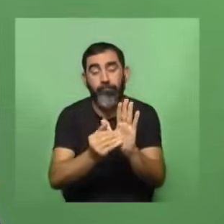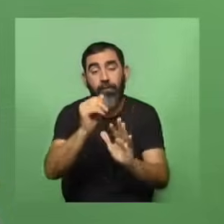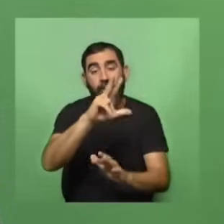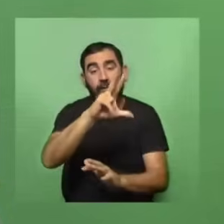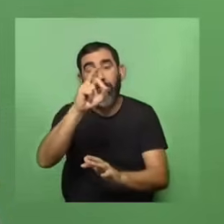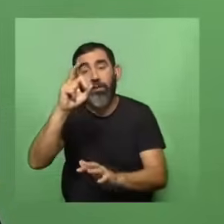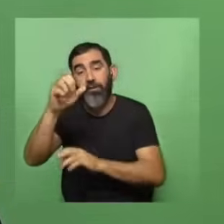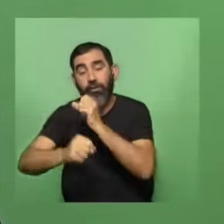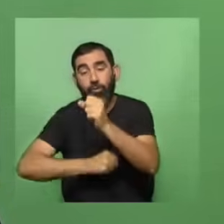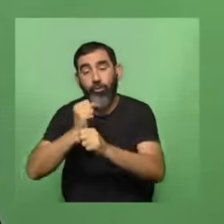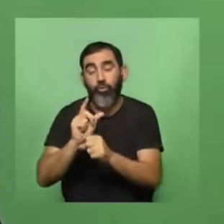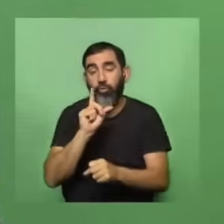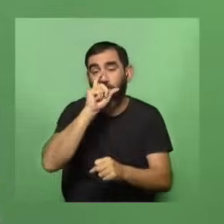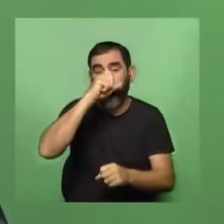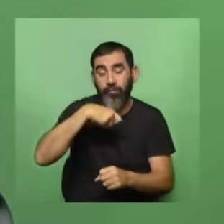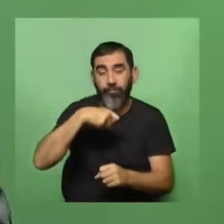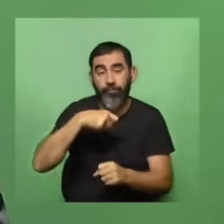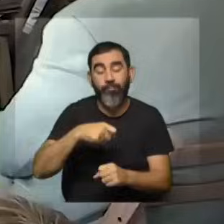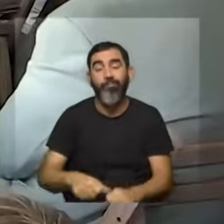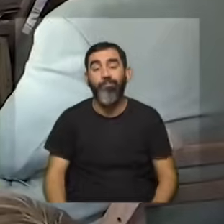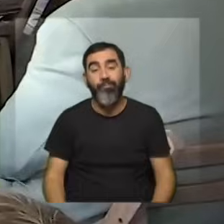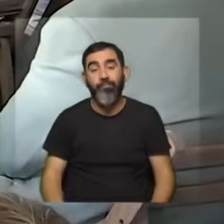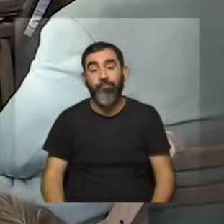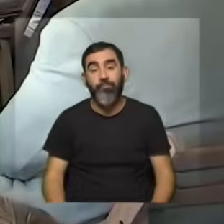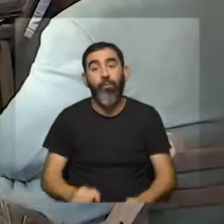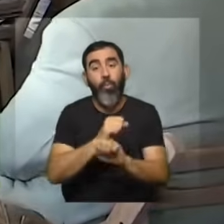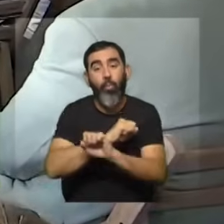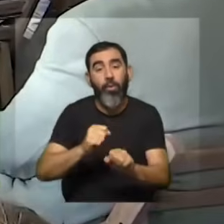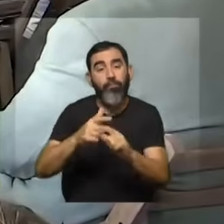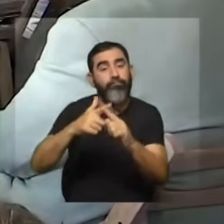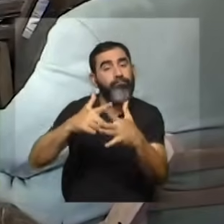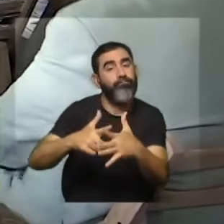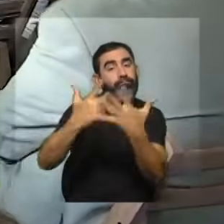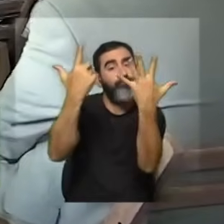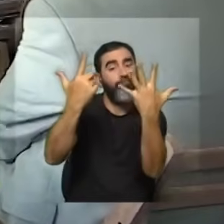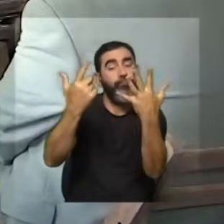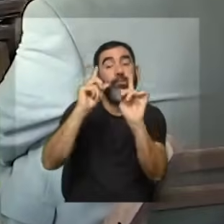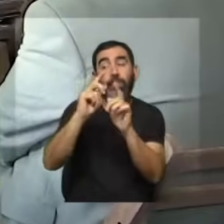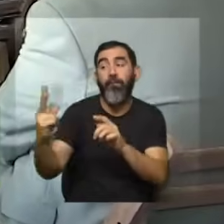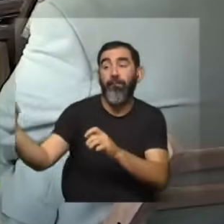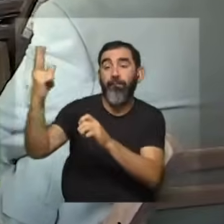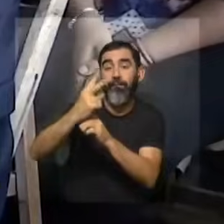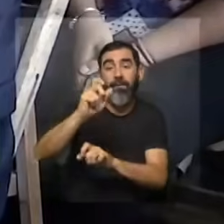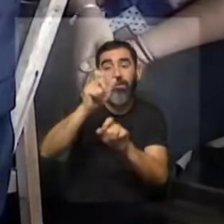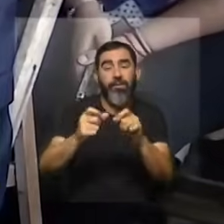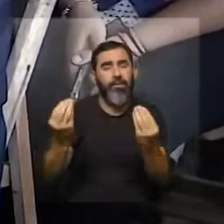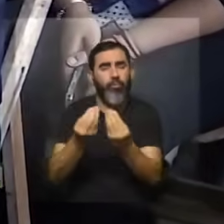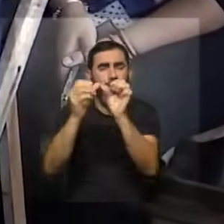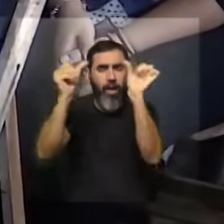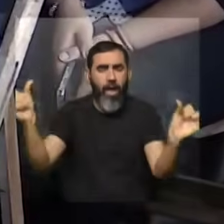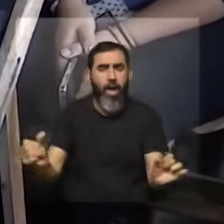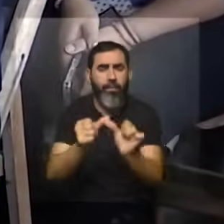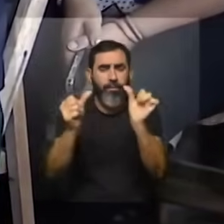300 años de Montevideo, vamos a poder celebrar junto con quienes nos visiten con una cantidad de actividades